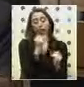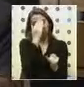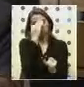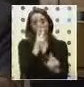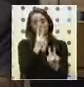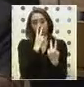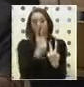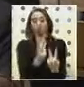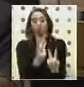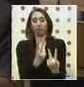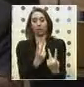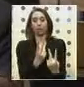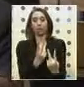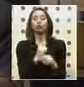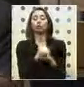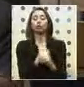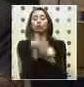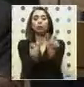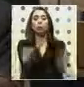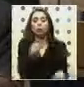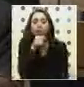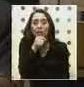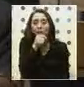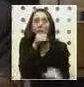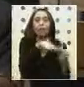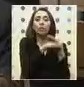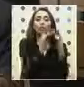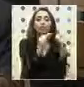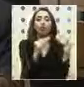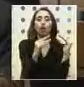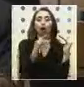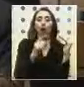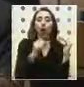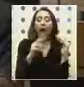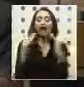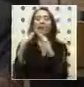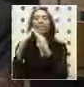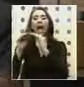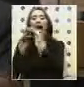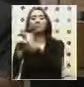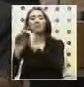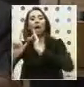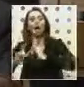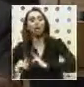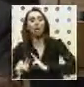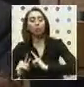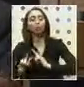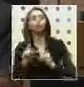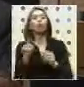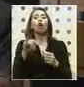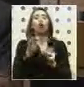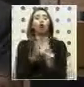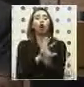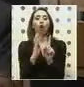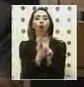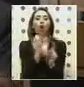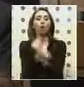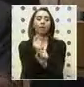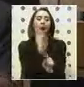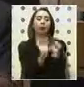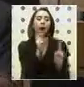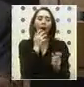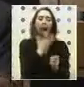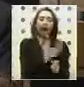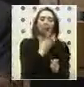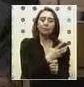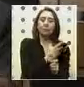vemos ejercida en contra de los ancianos, en los hogares, en las casas de reposo, en los entornos laborales, y aunque no hay una